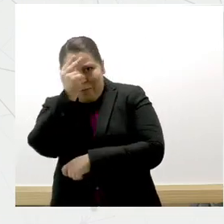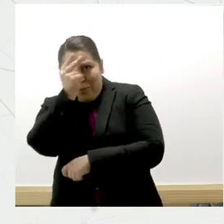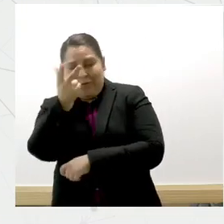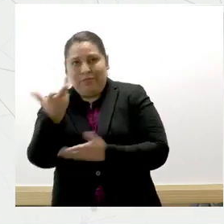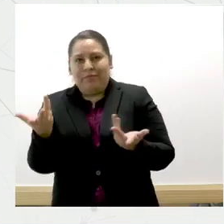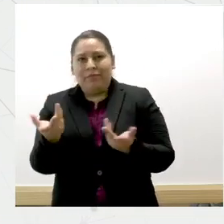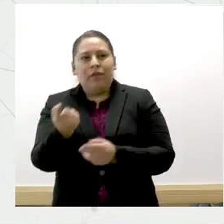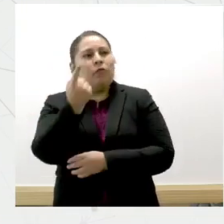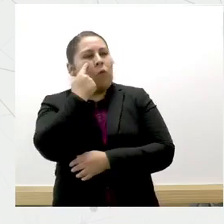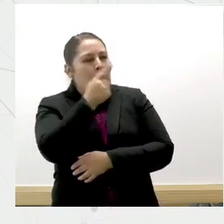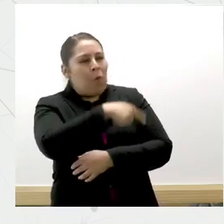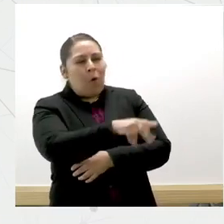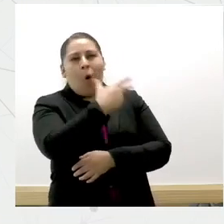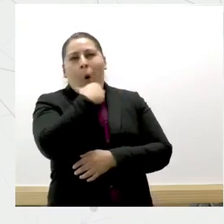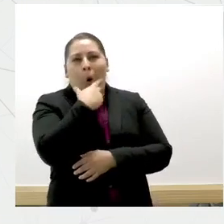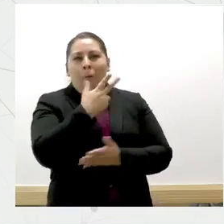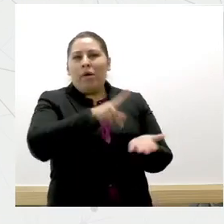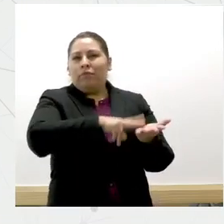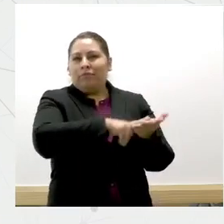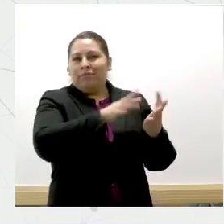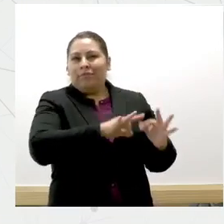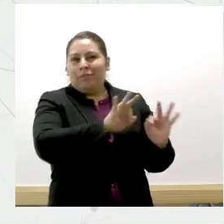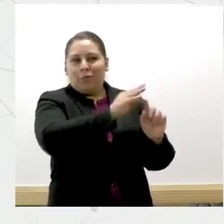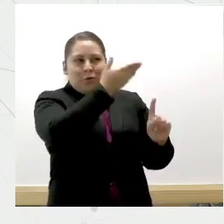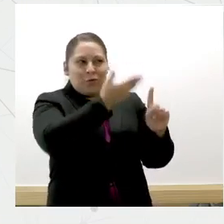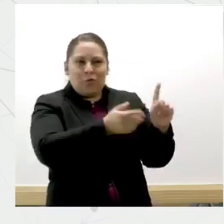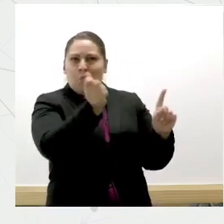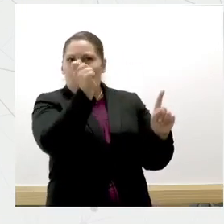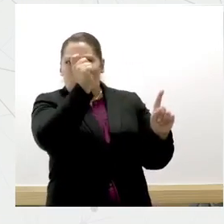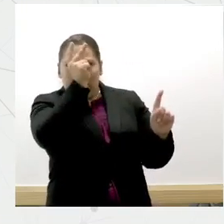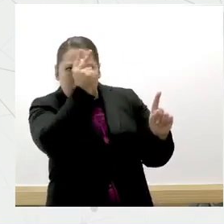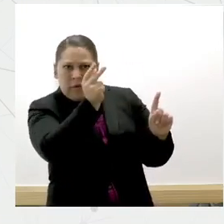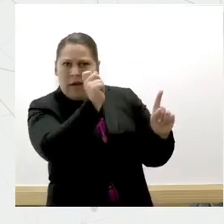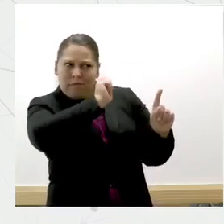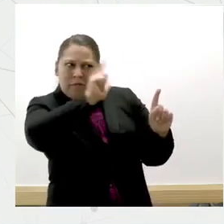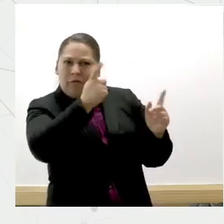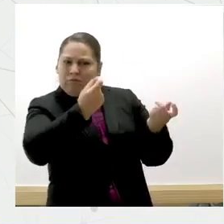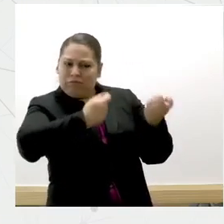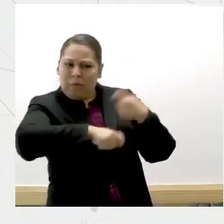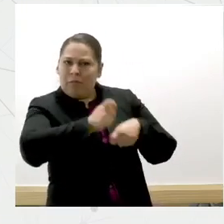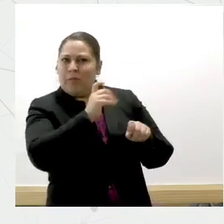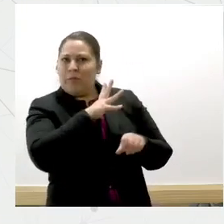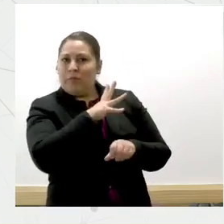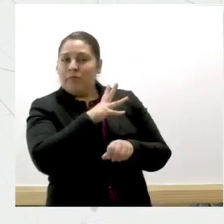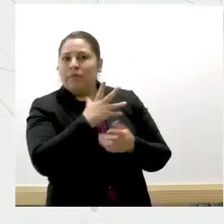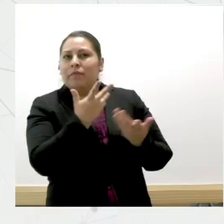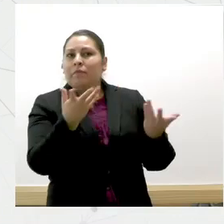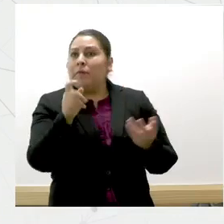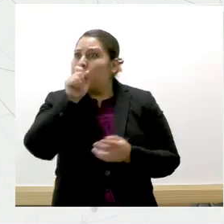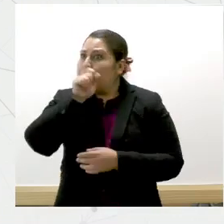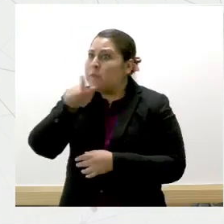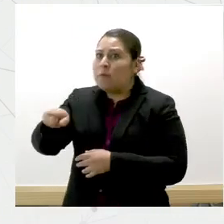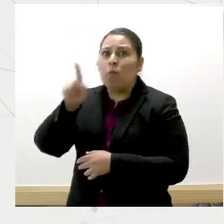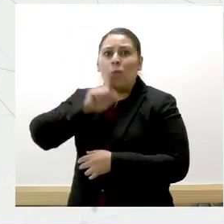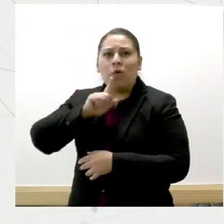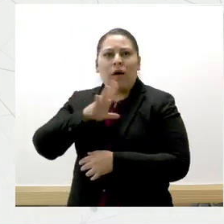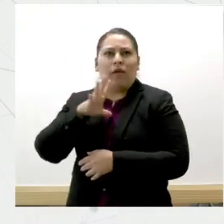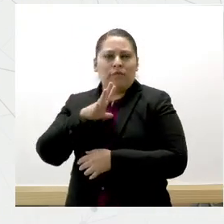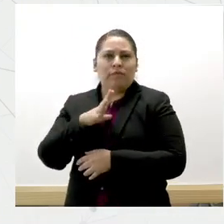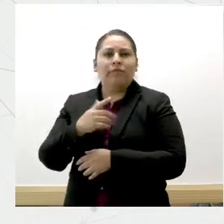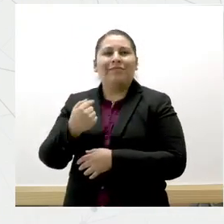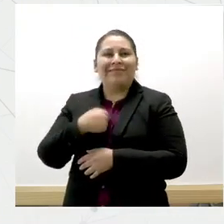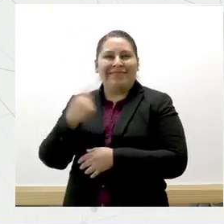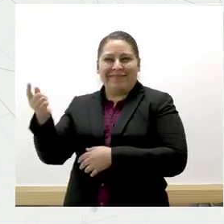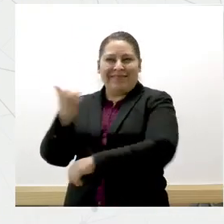con talento, valiosos, con mérito y con capacidad, también hay muchas mujeres. Como mínimo, el 50%. Tengo una colega que siempre dice que